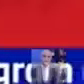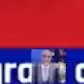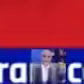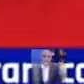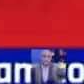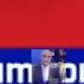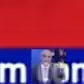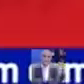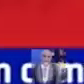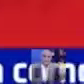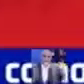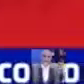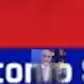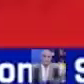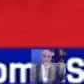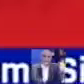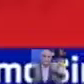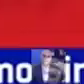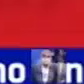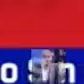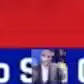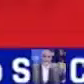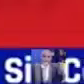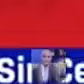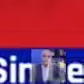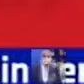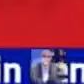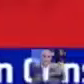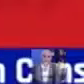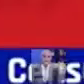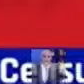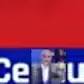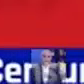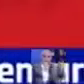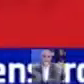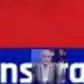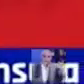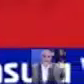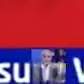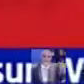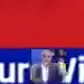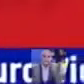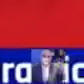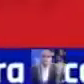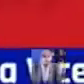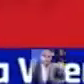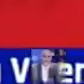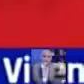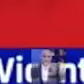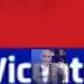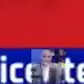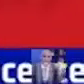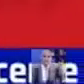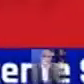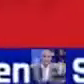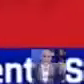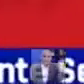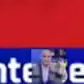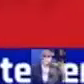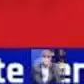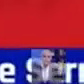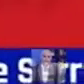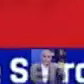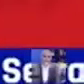analista que aparece, no sé si la sigan haciendo, las mesas de análisis de Carlos Loret de Mola. Yo recuerdo haberla visto en